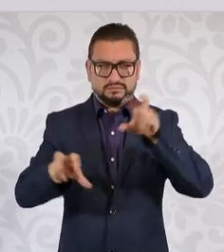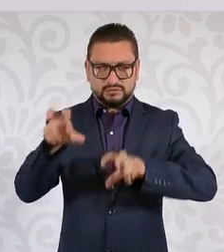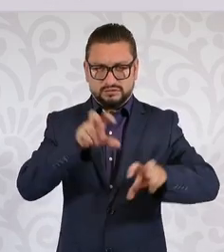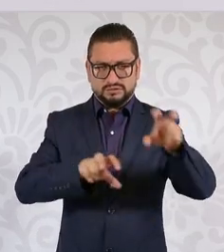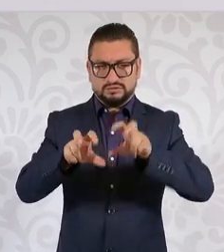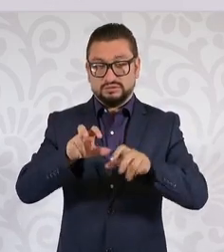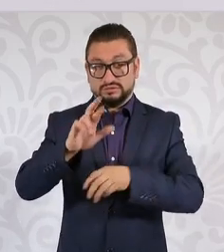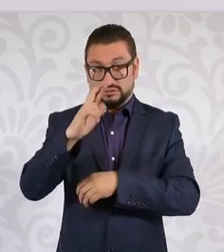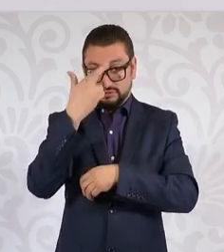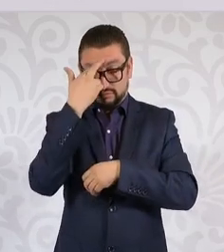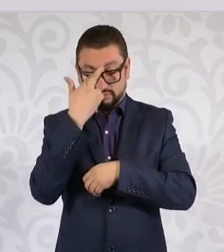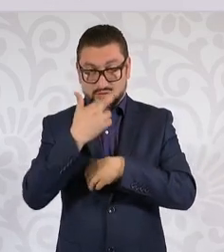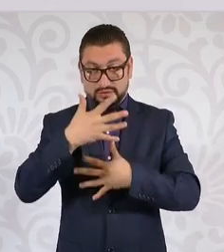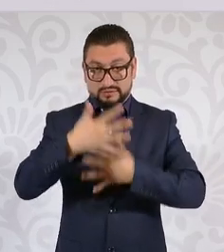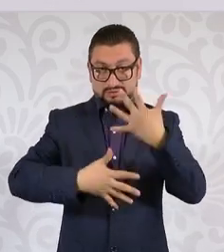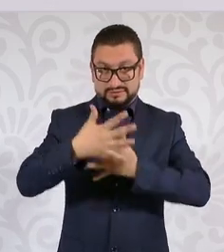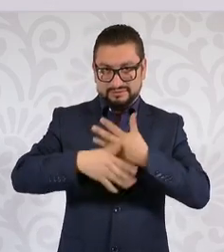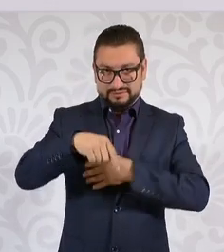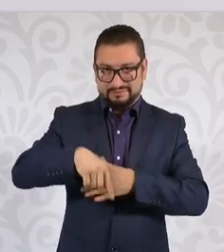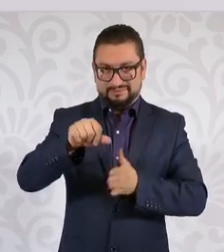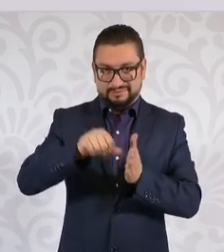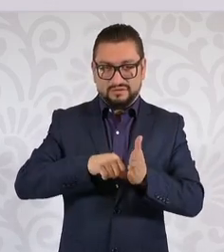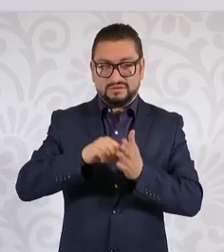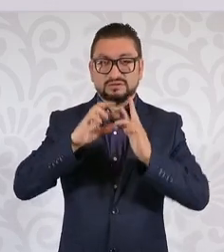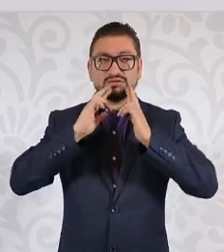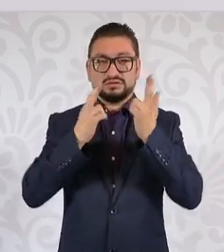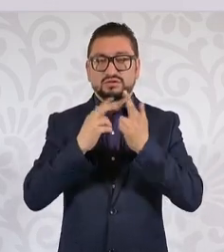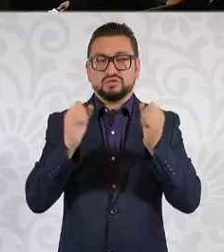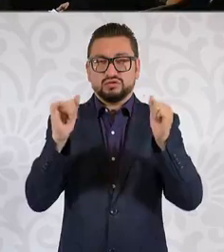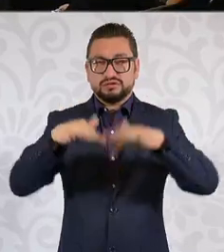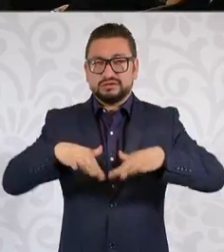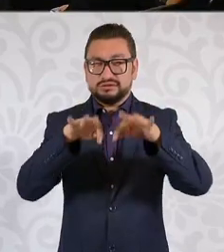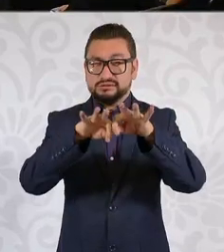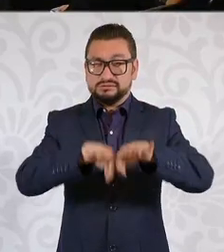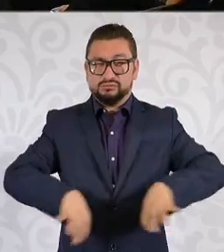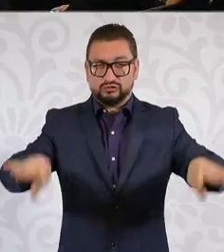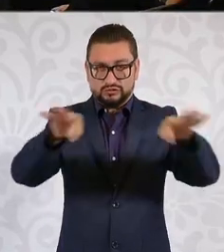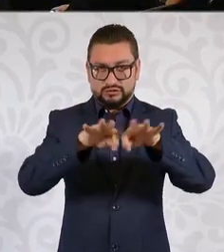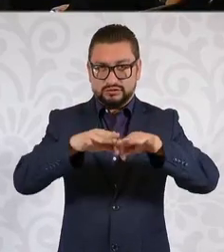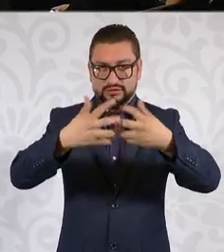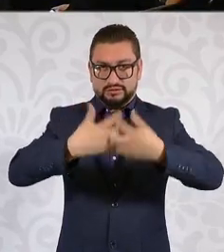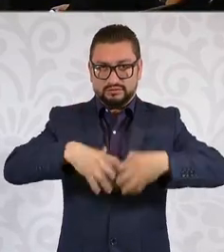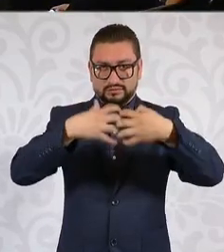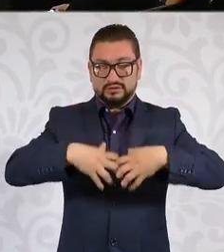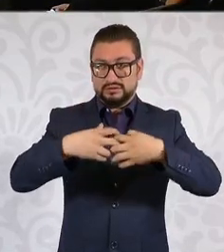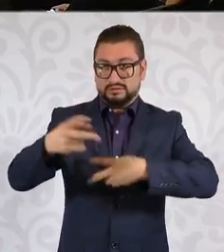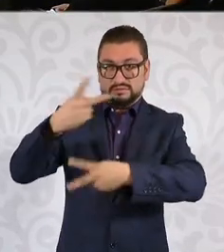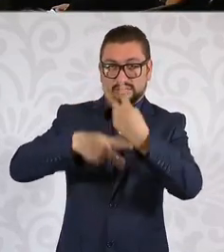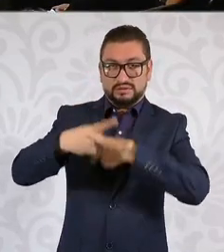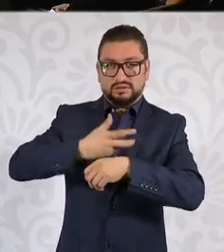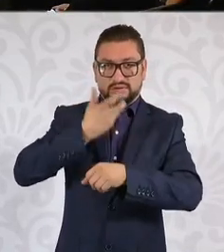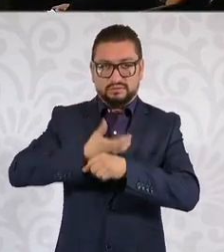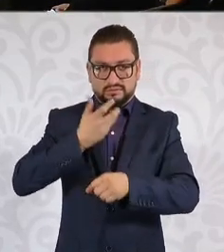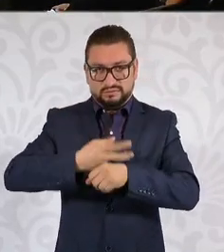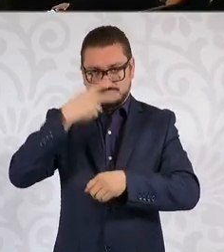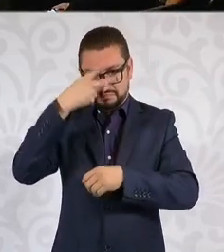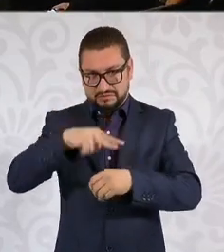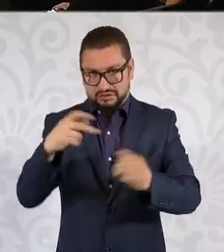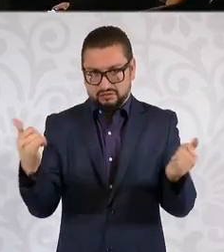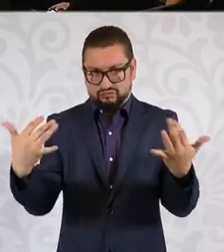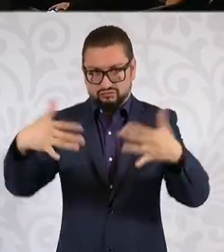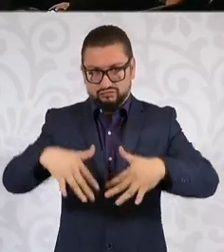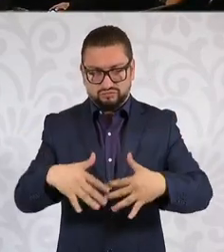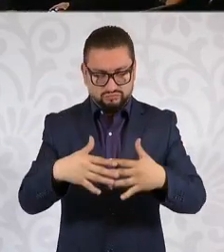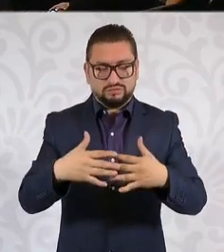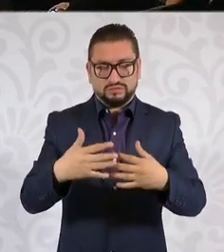el 15 de este mes vamos a tener una reunión muy importante con empresarios de Estados Unidos y empresarios de México, que